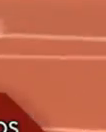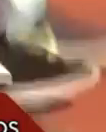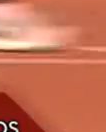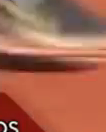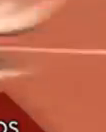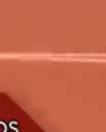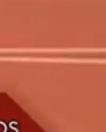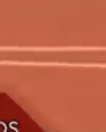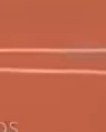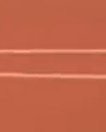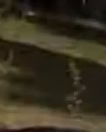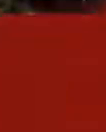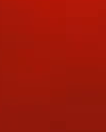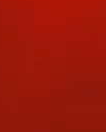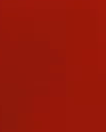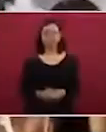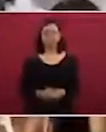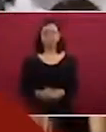lleve a Juegos Olímpicos.